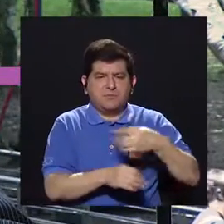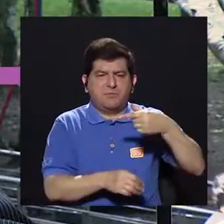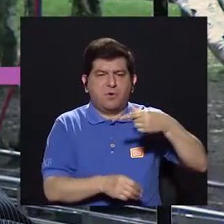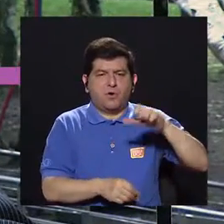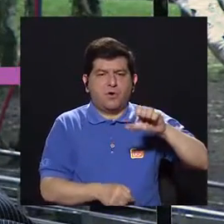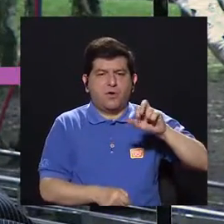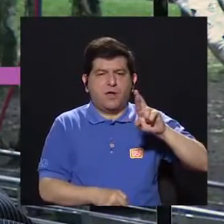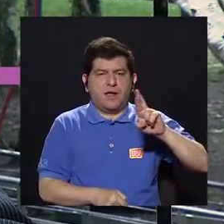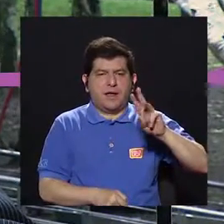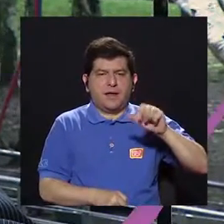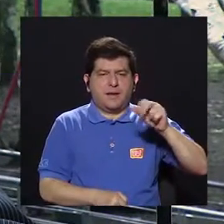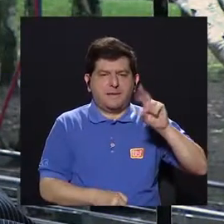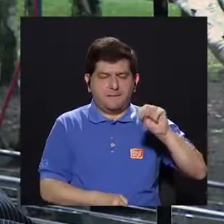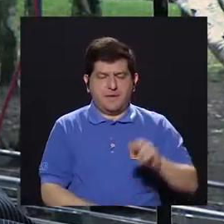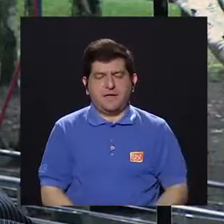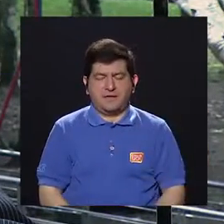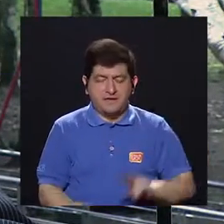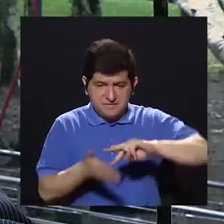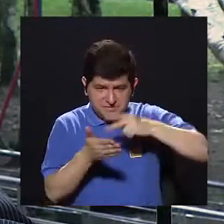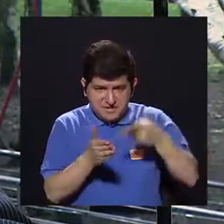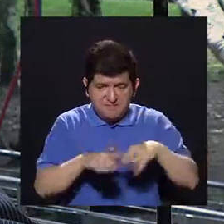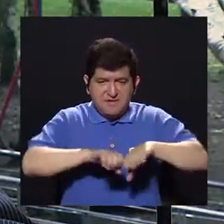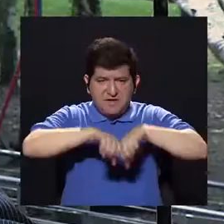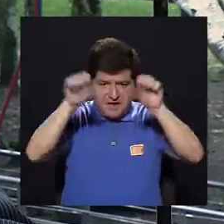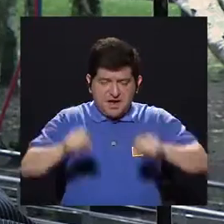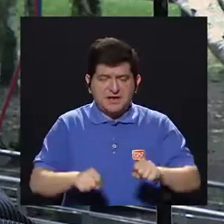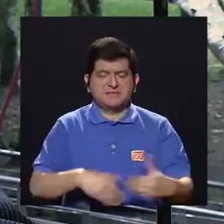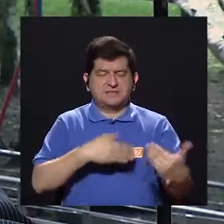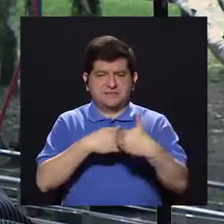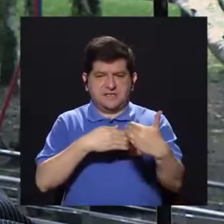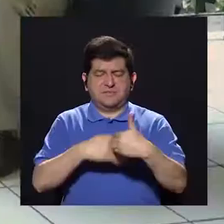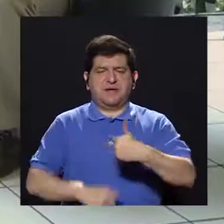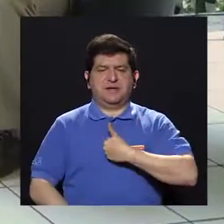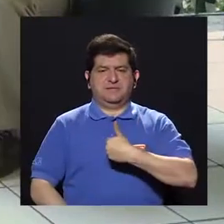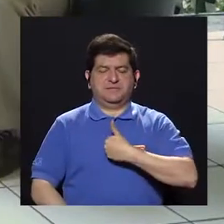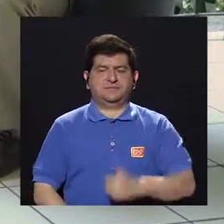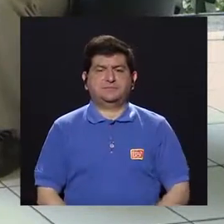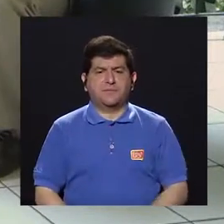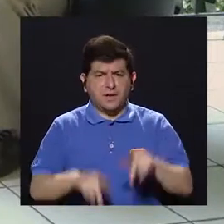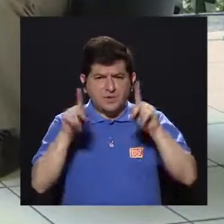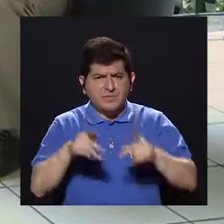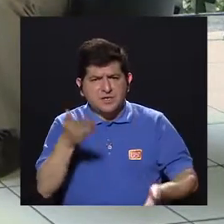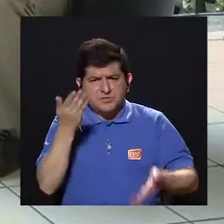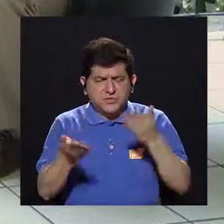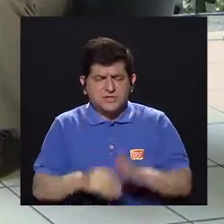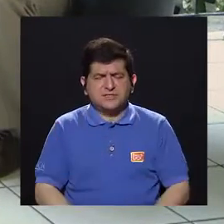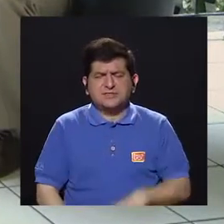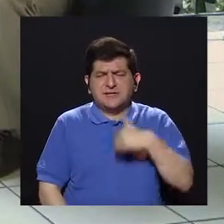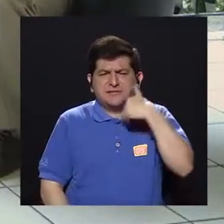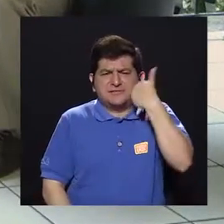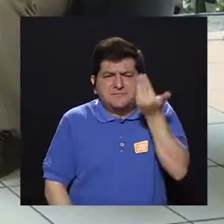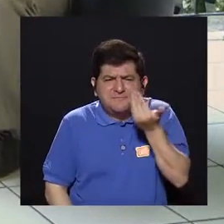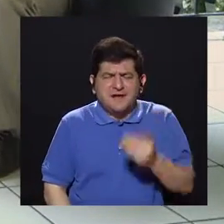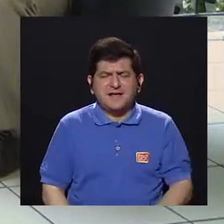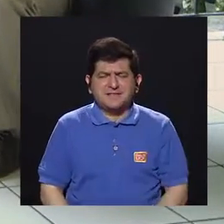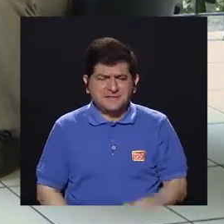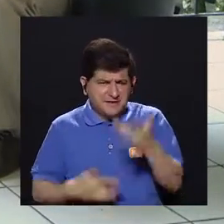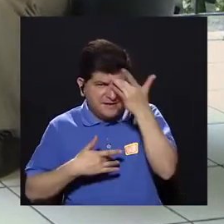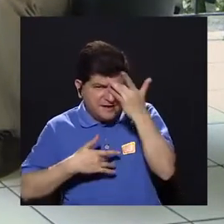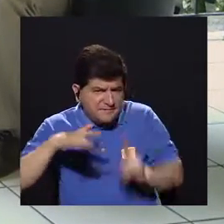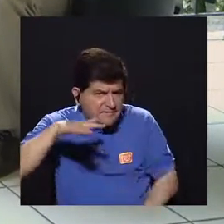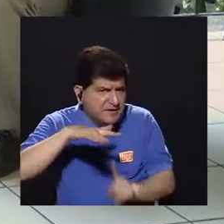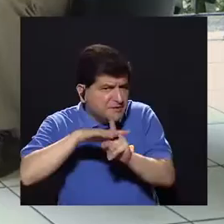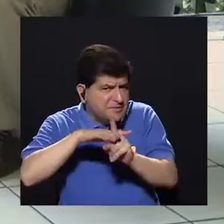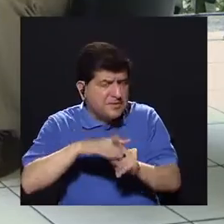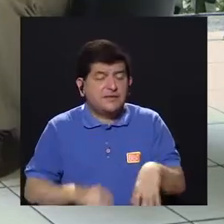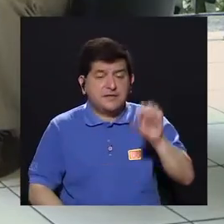sistema inmunológico y termina uno atacándose uno mismo. ¿Hay personas, doctor, más propensas a padecerlo? Sí,